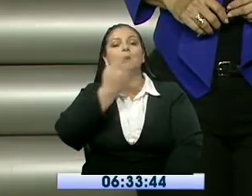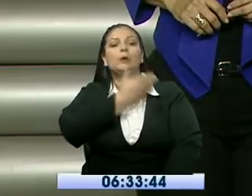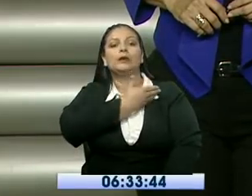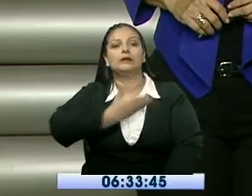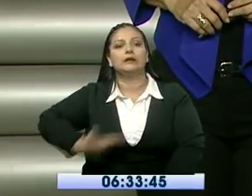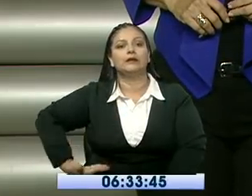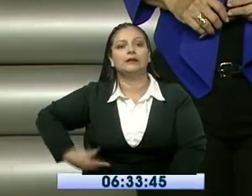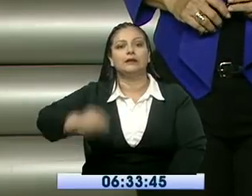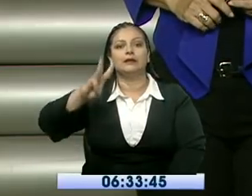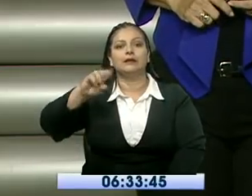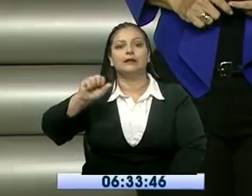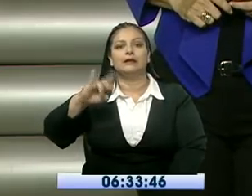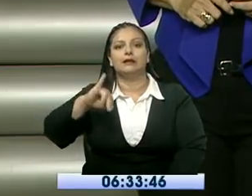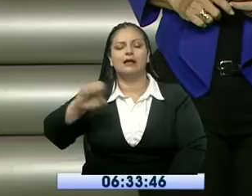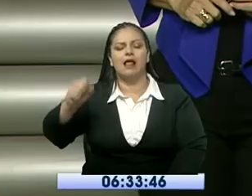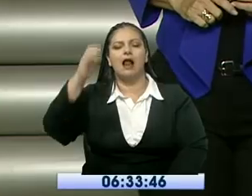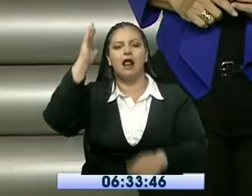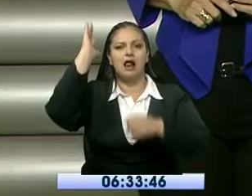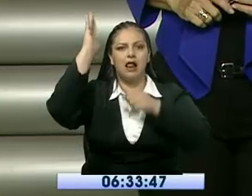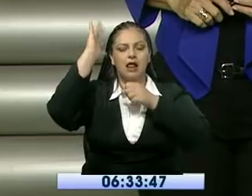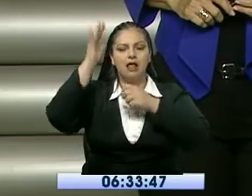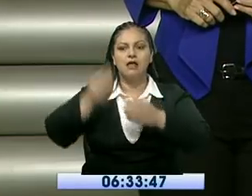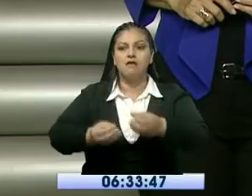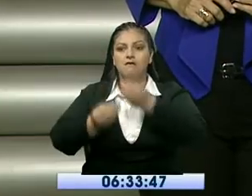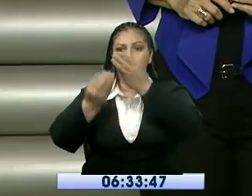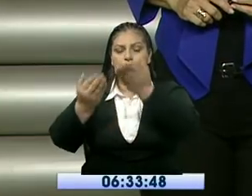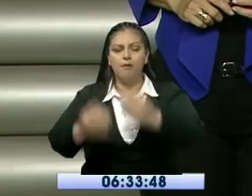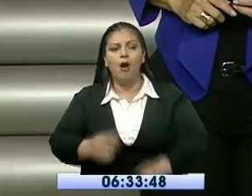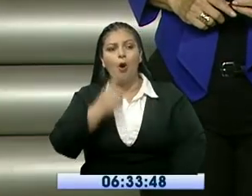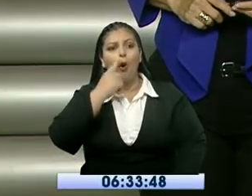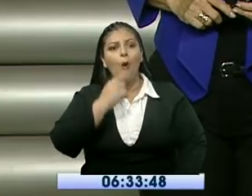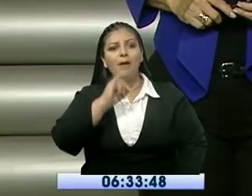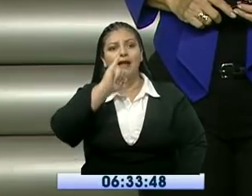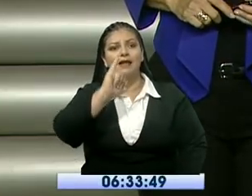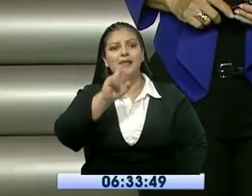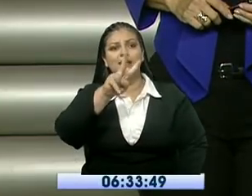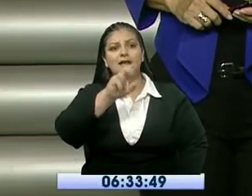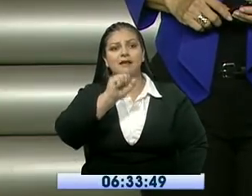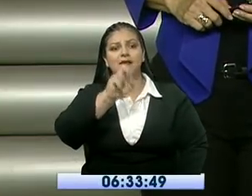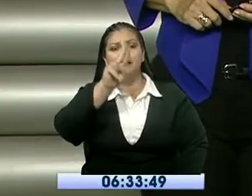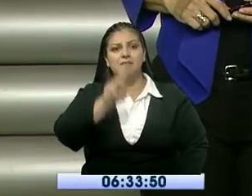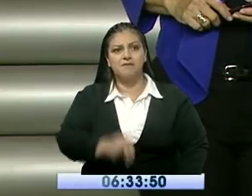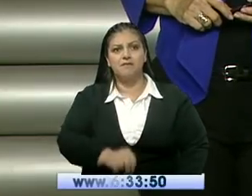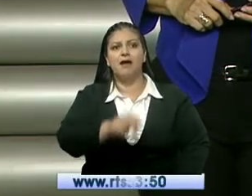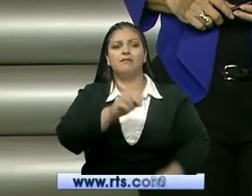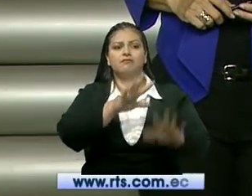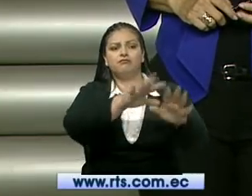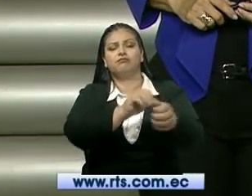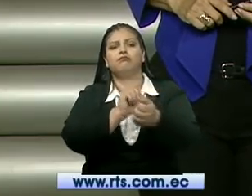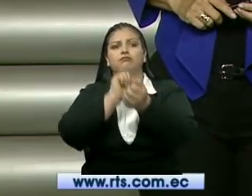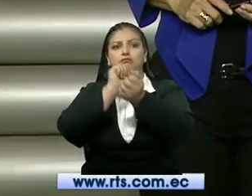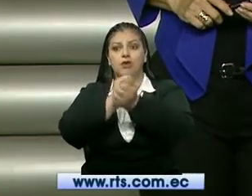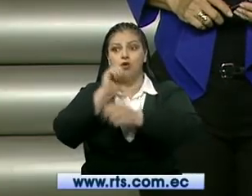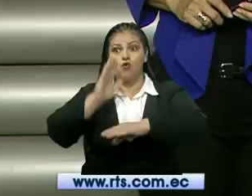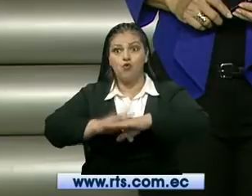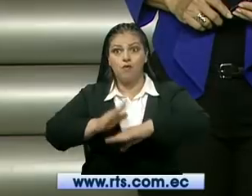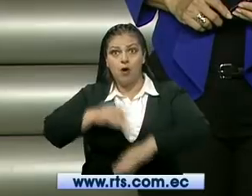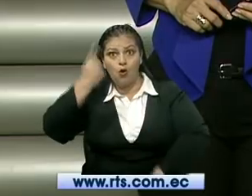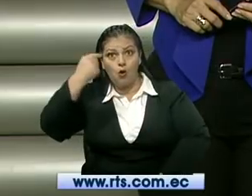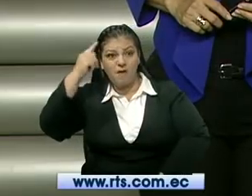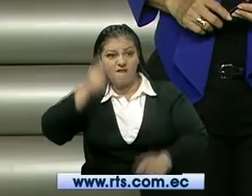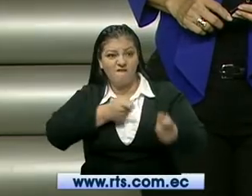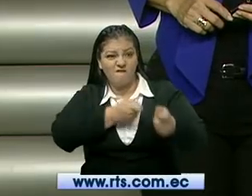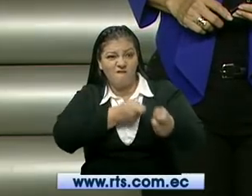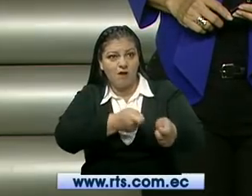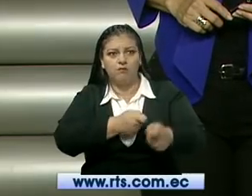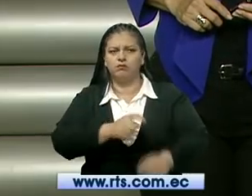exministro Iván Espinel. La segunda mandataria brindó estas declaraciones durante una asamblea provincial de la Alianza